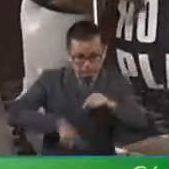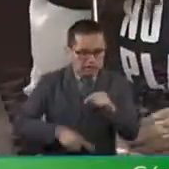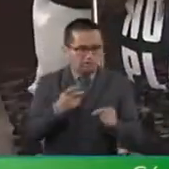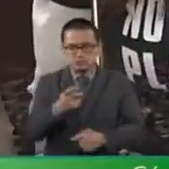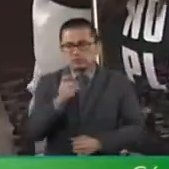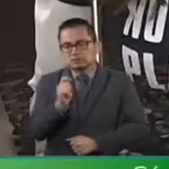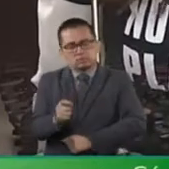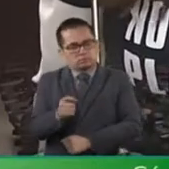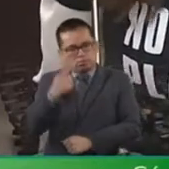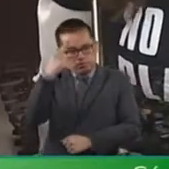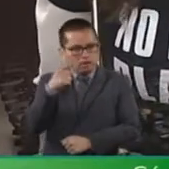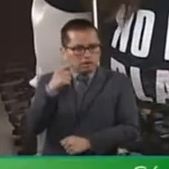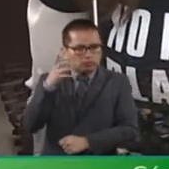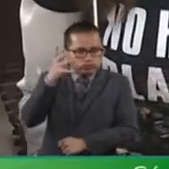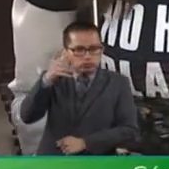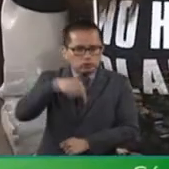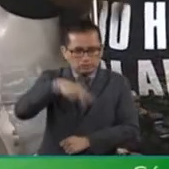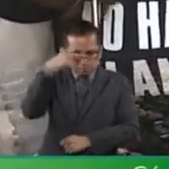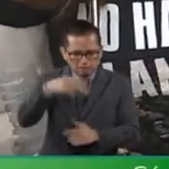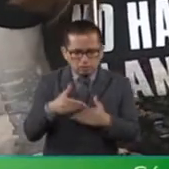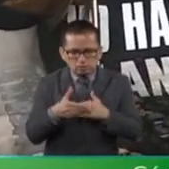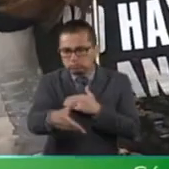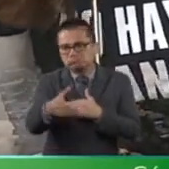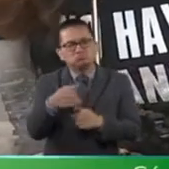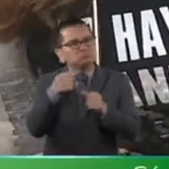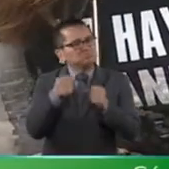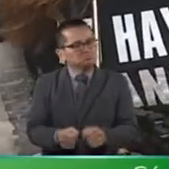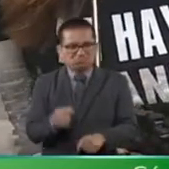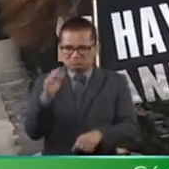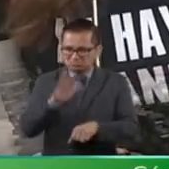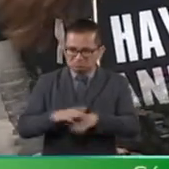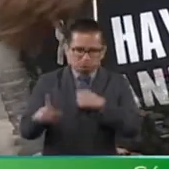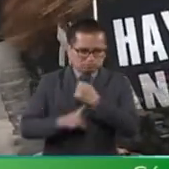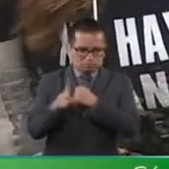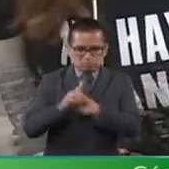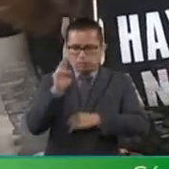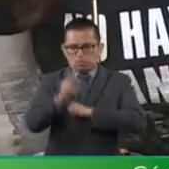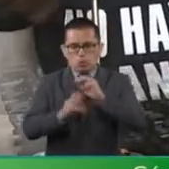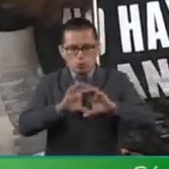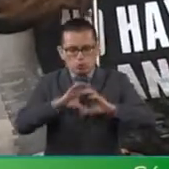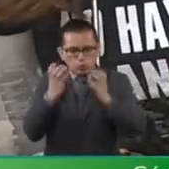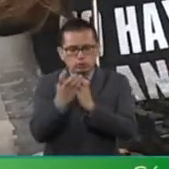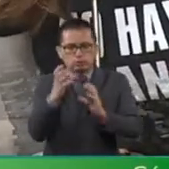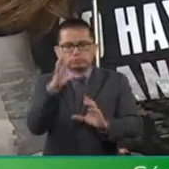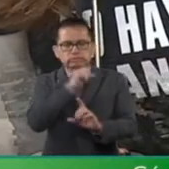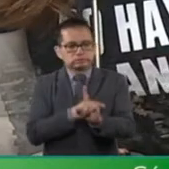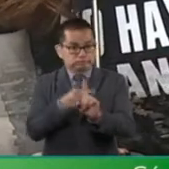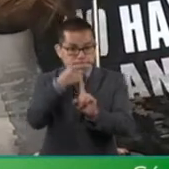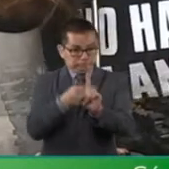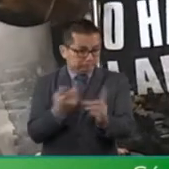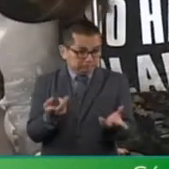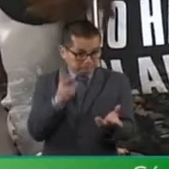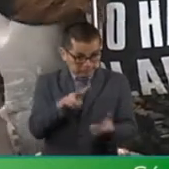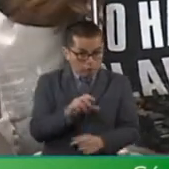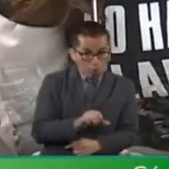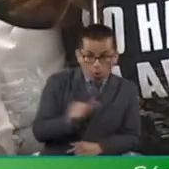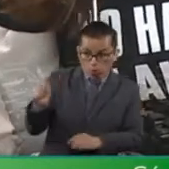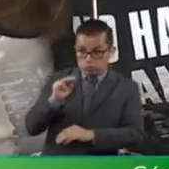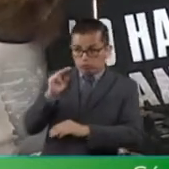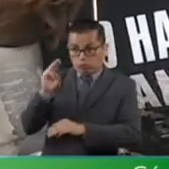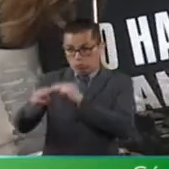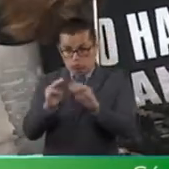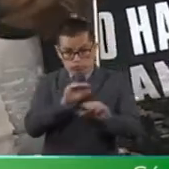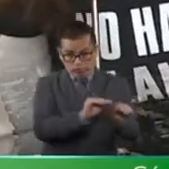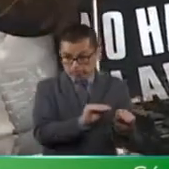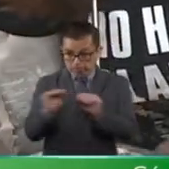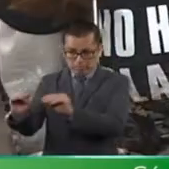generaciones a seguir sufriendo los estragos de la emergencia climática porque no hay planeta B. Pero estamos a tiempo de